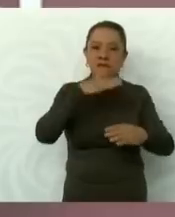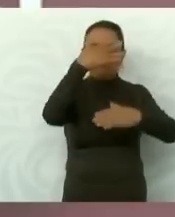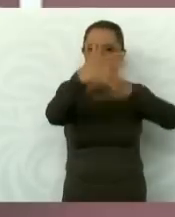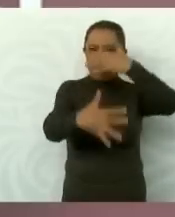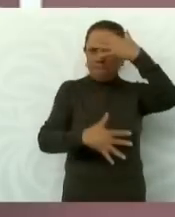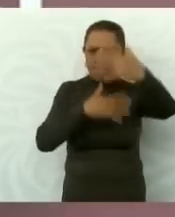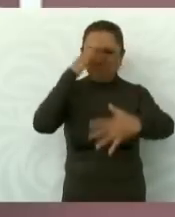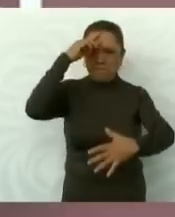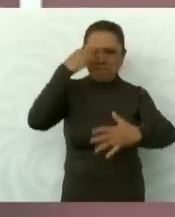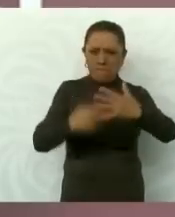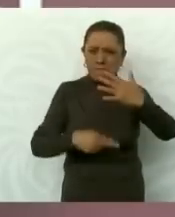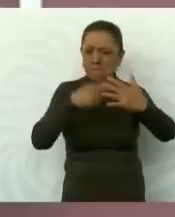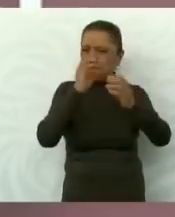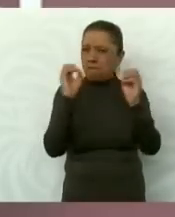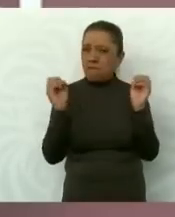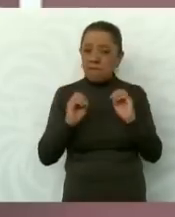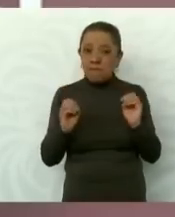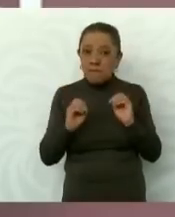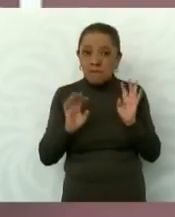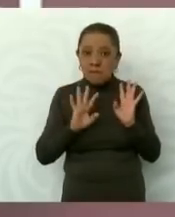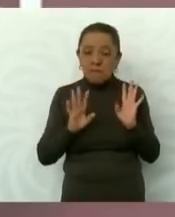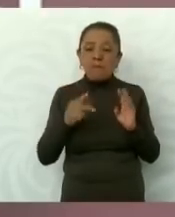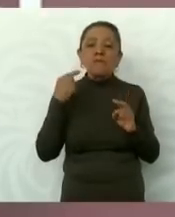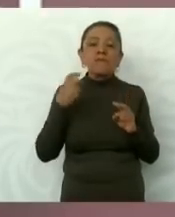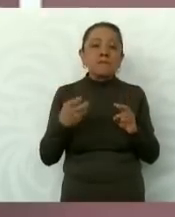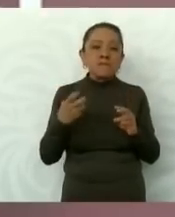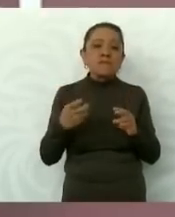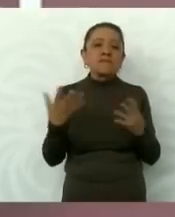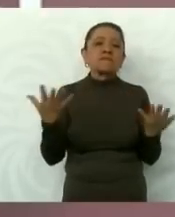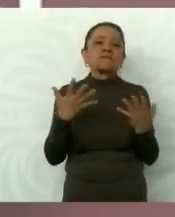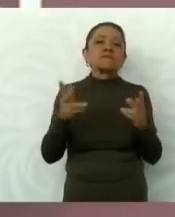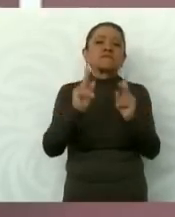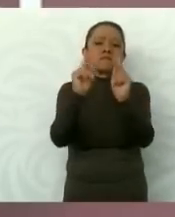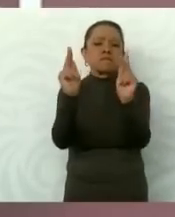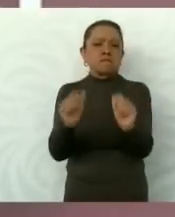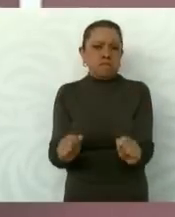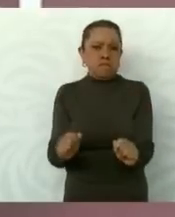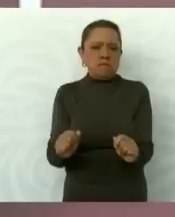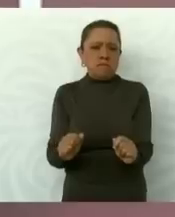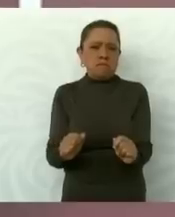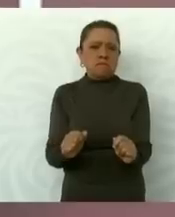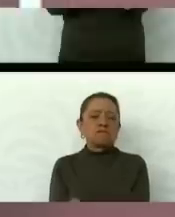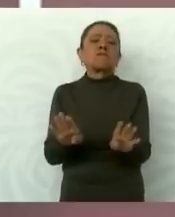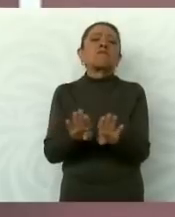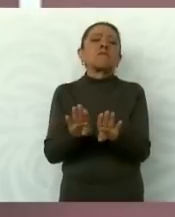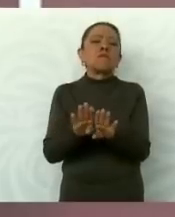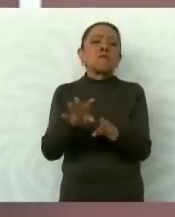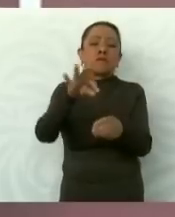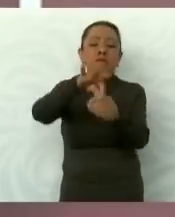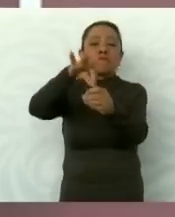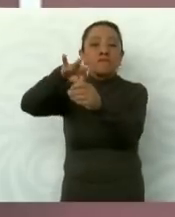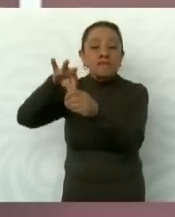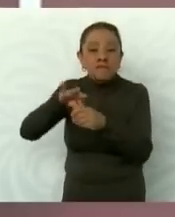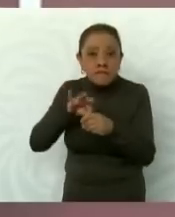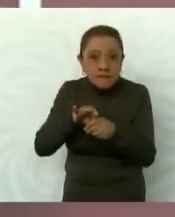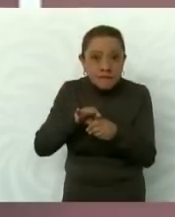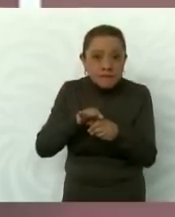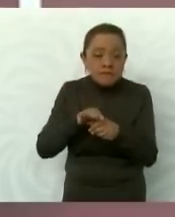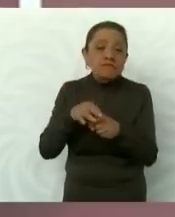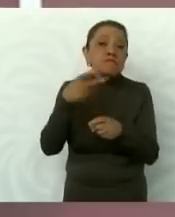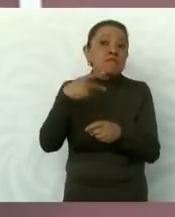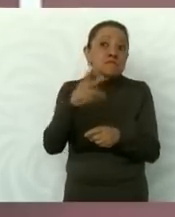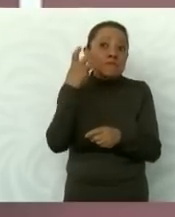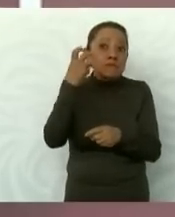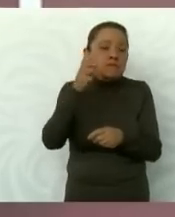pacífica a través de la vía electoral. Pero no por ello es menos profunda. A ver, yo les